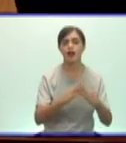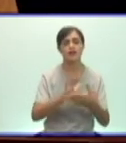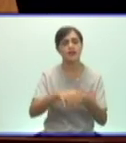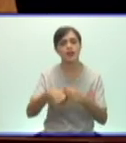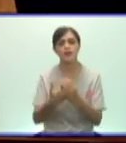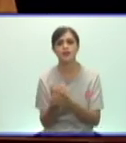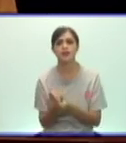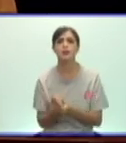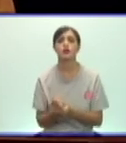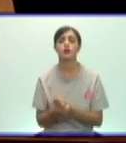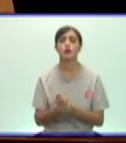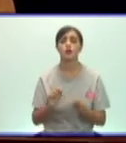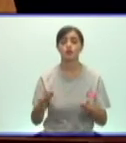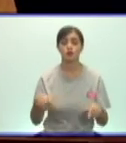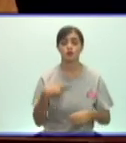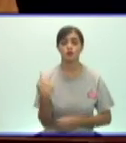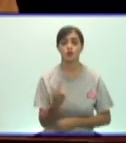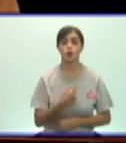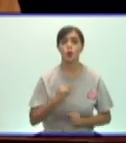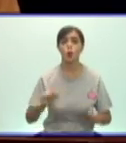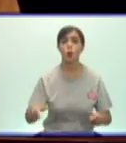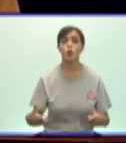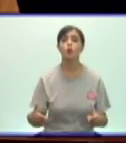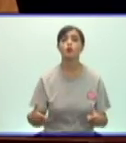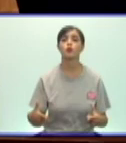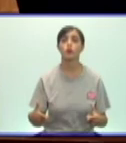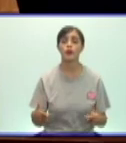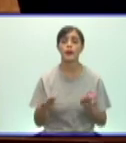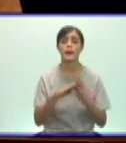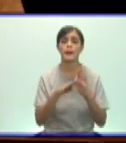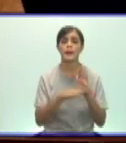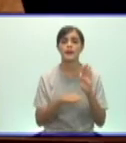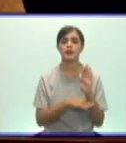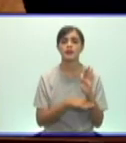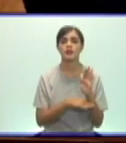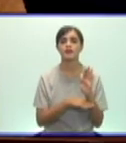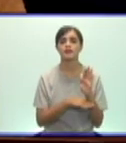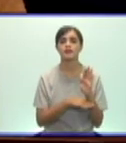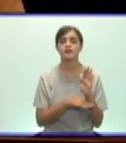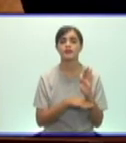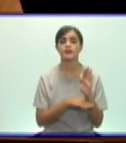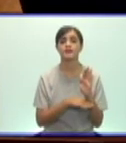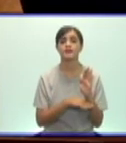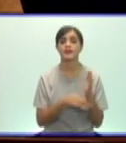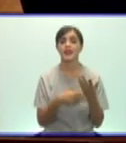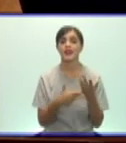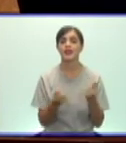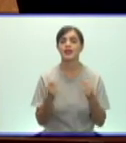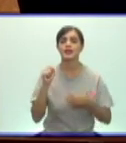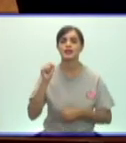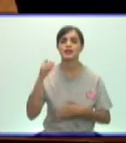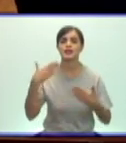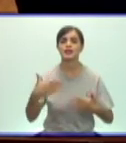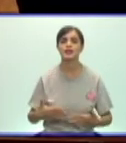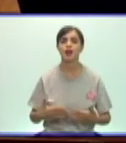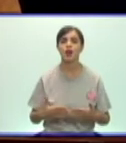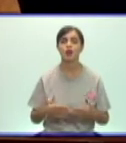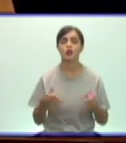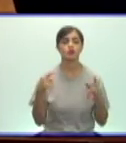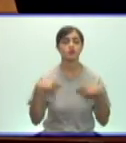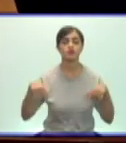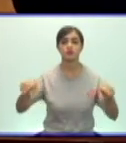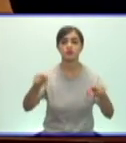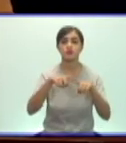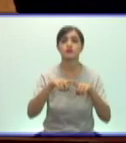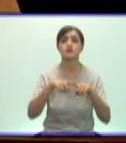cumplir cabalmente con las medidas que hoy ha adoptado el Ministerio de Salud Pública. Está en nuestras manos poder